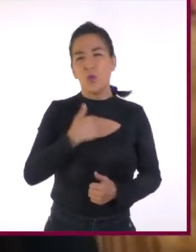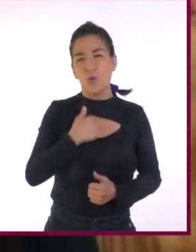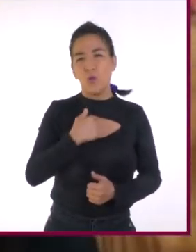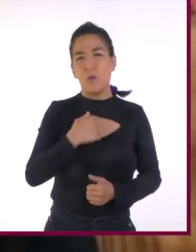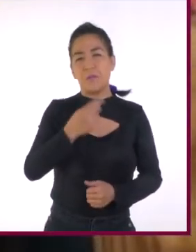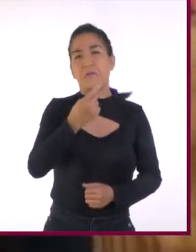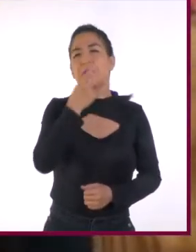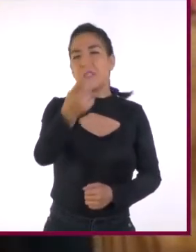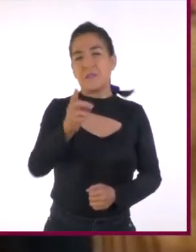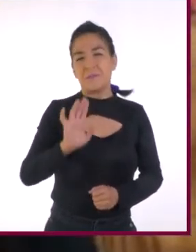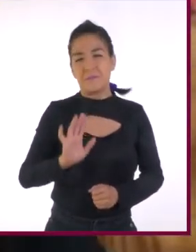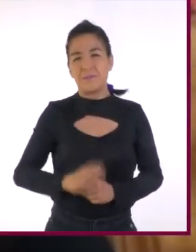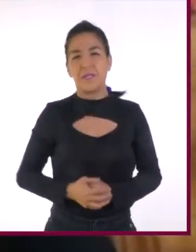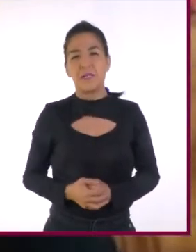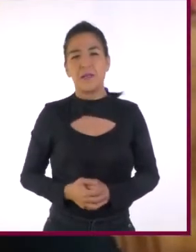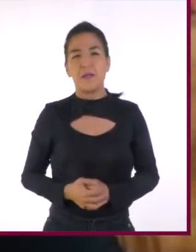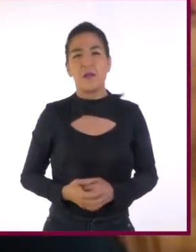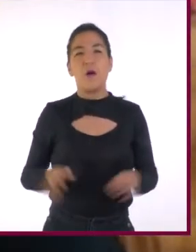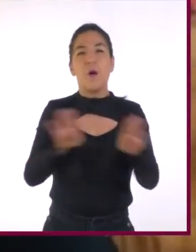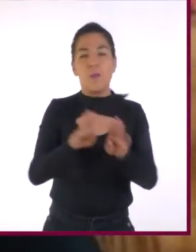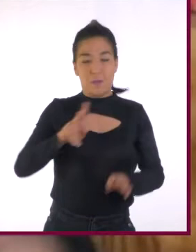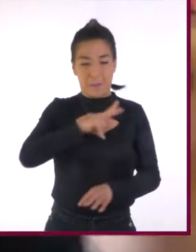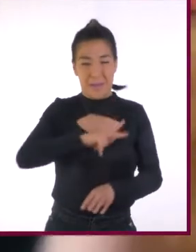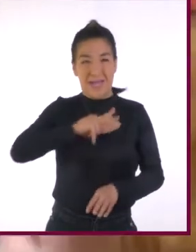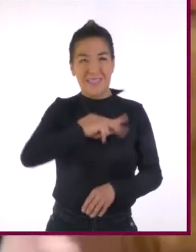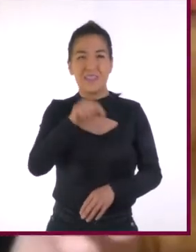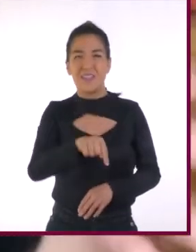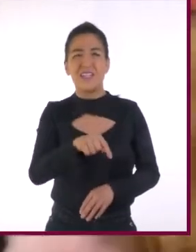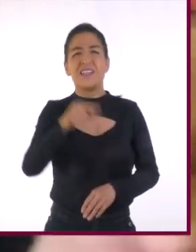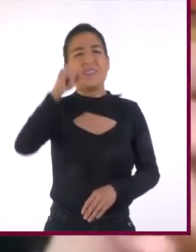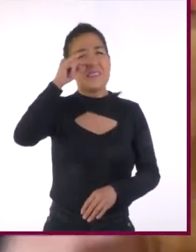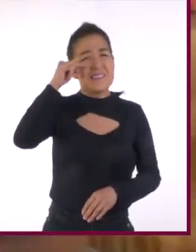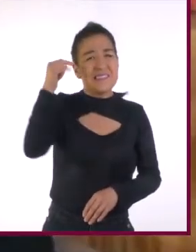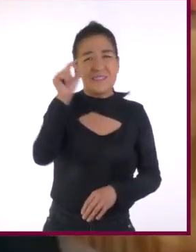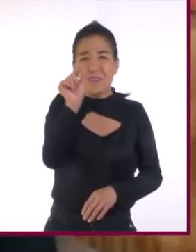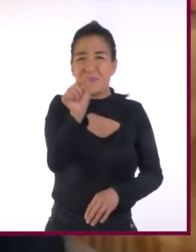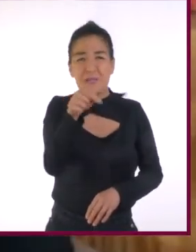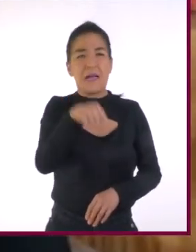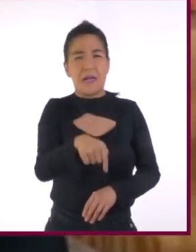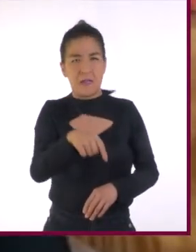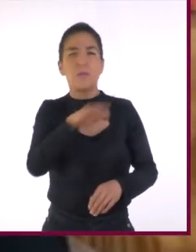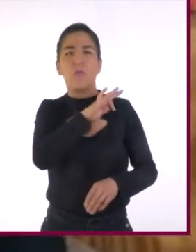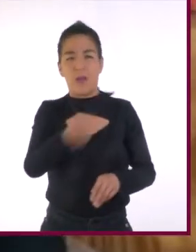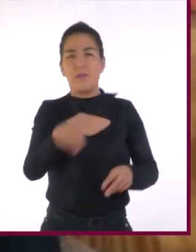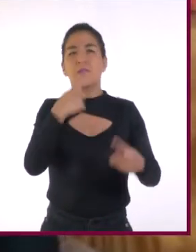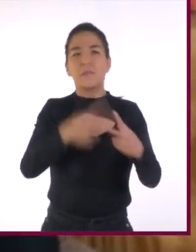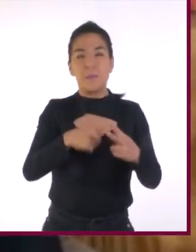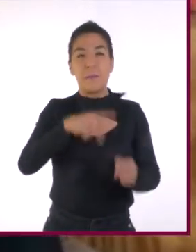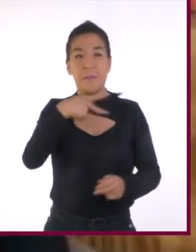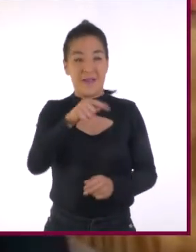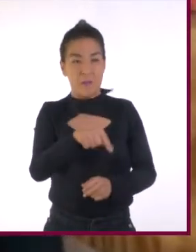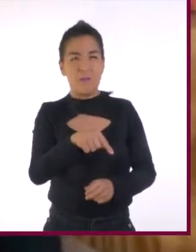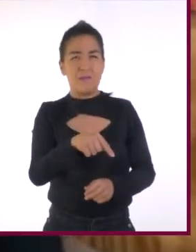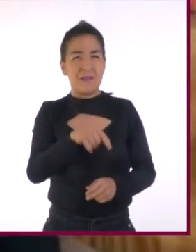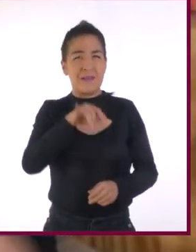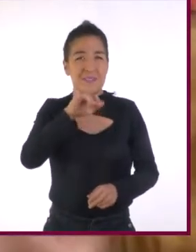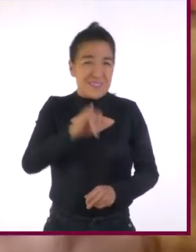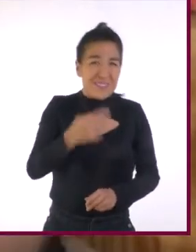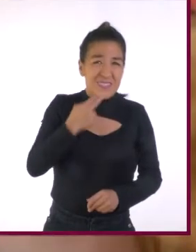posición imposible, y justamente es porque empíricamente tú ubicaste que el centro de masa esté sobre donde estás